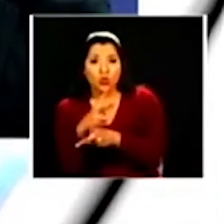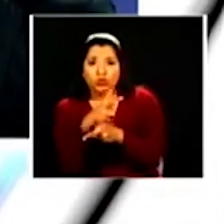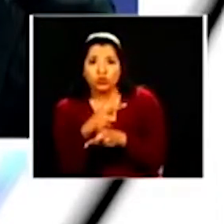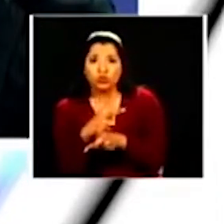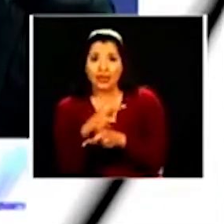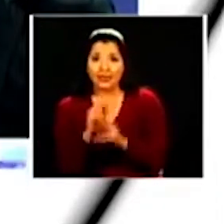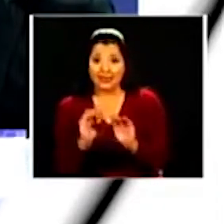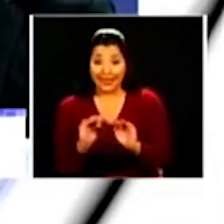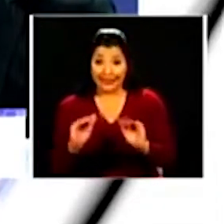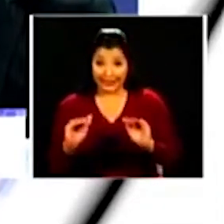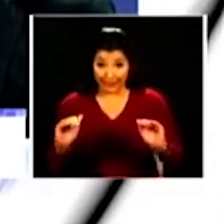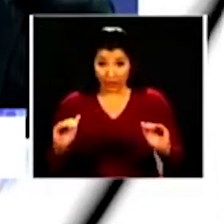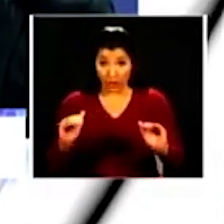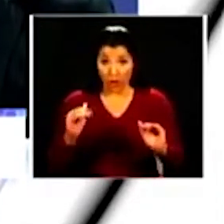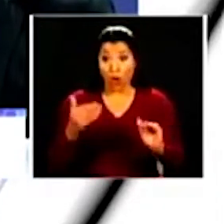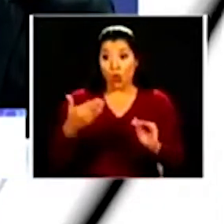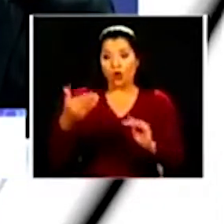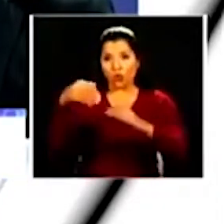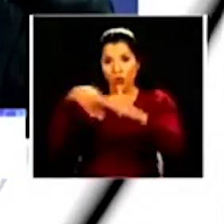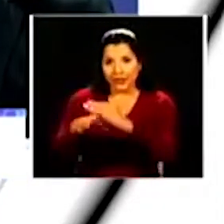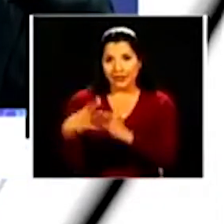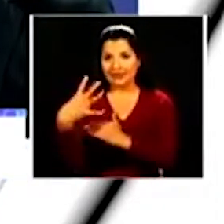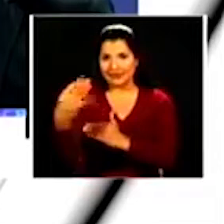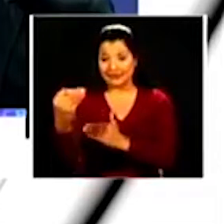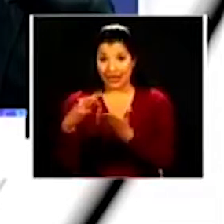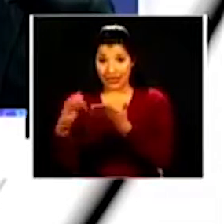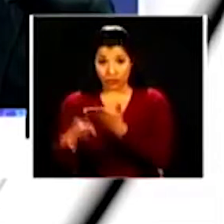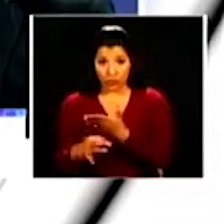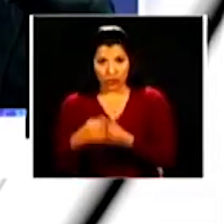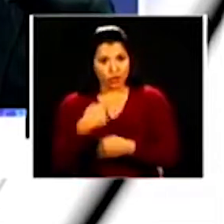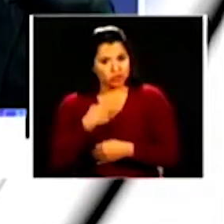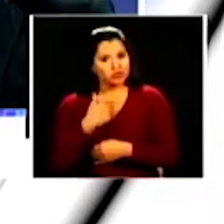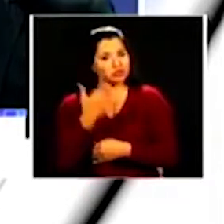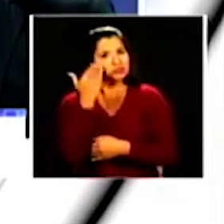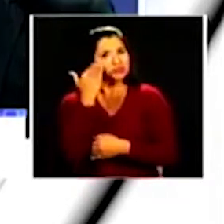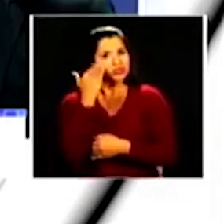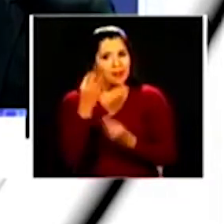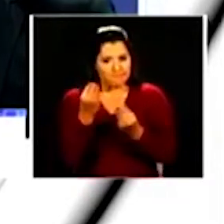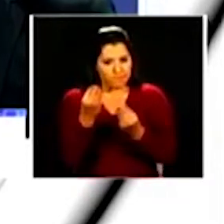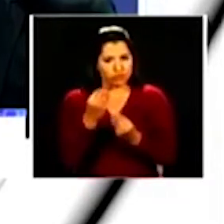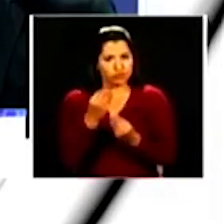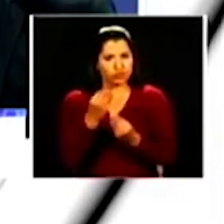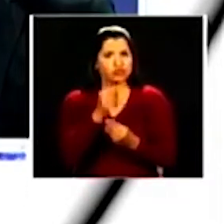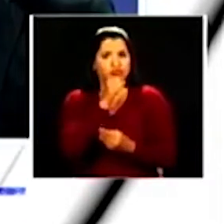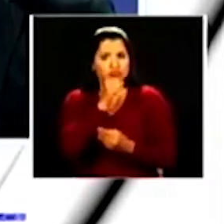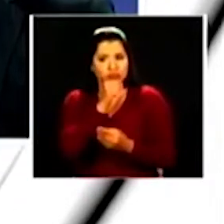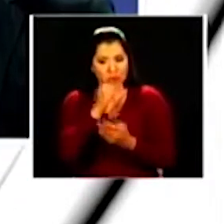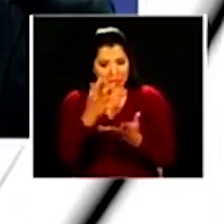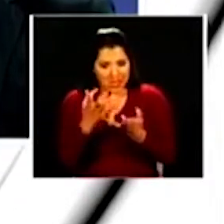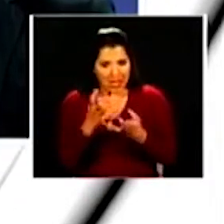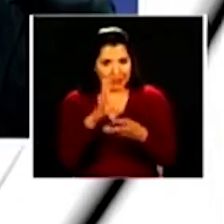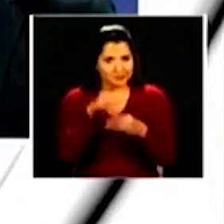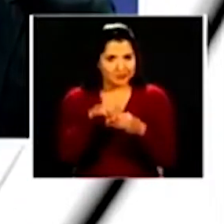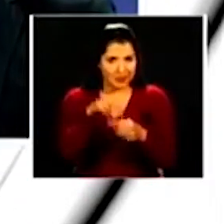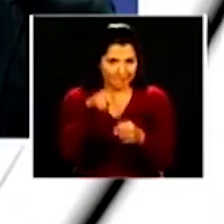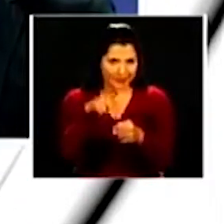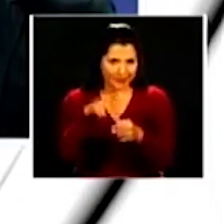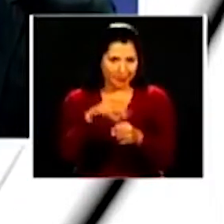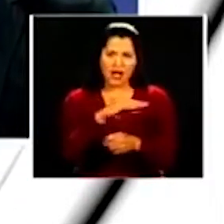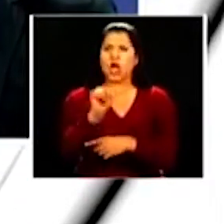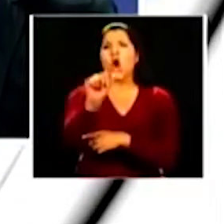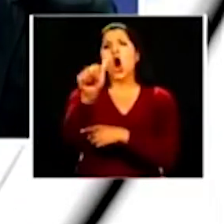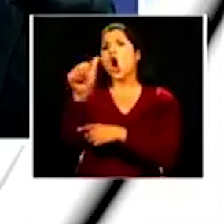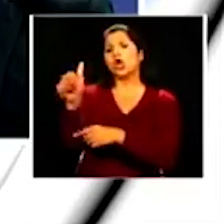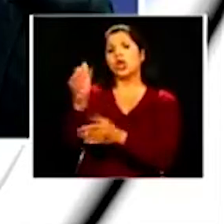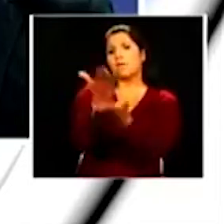entrada y salida de la escuela. Estoy seguro que muchos adultos mayores estarían dispuestos a participar de este tipo de actividades y otras propuestas más que están